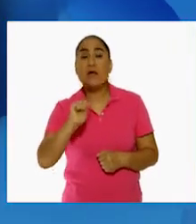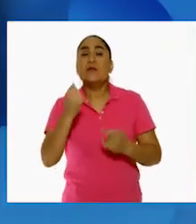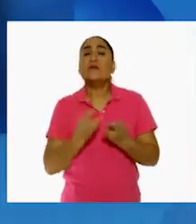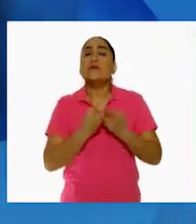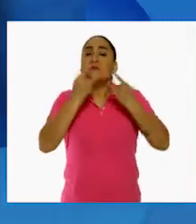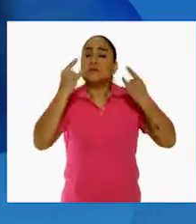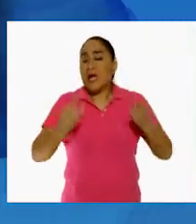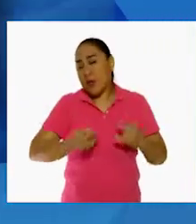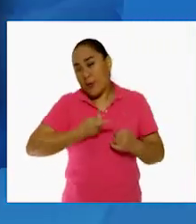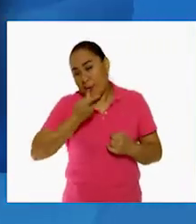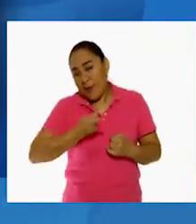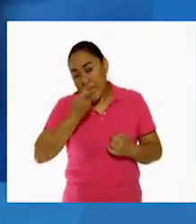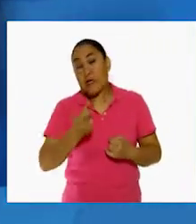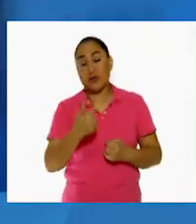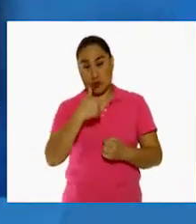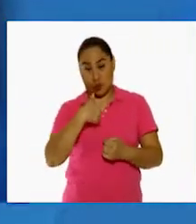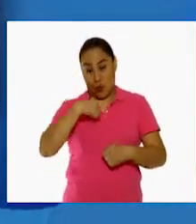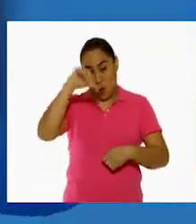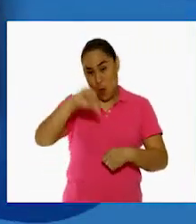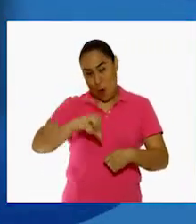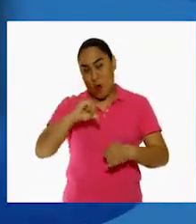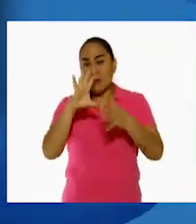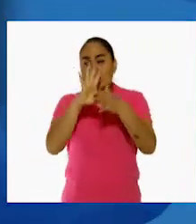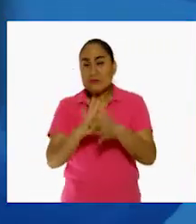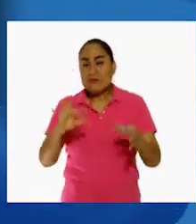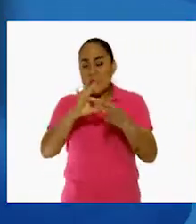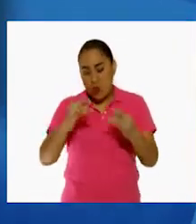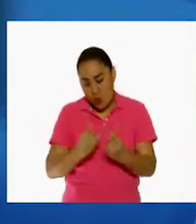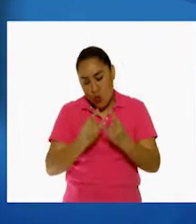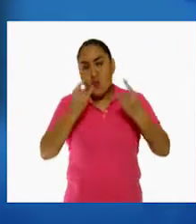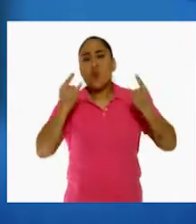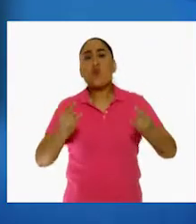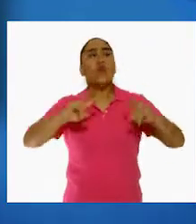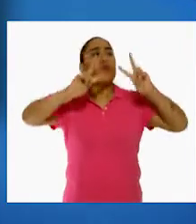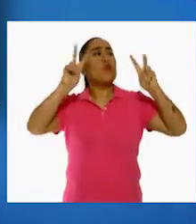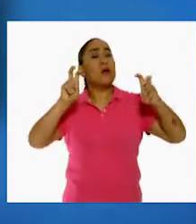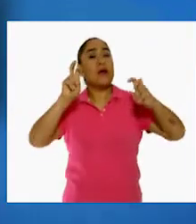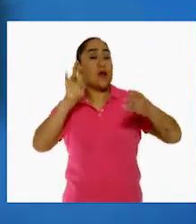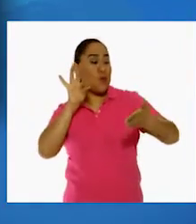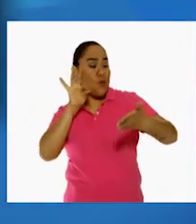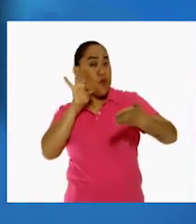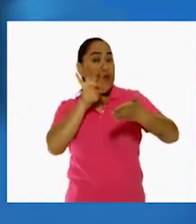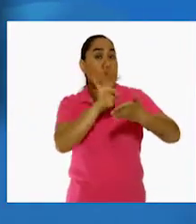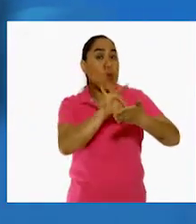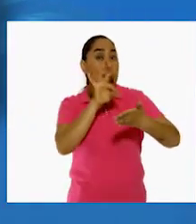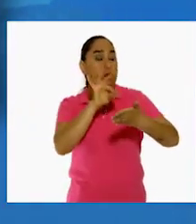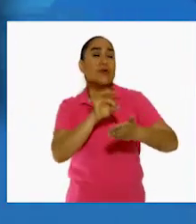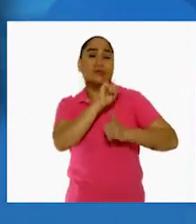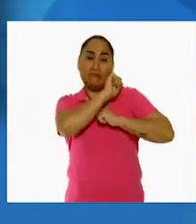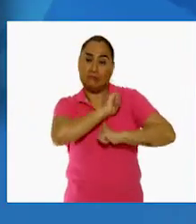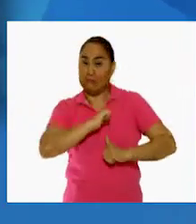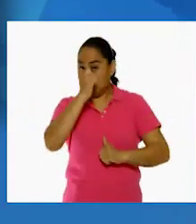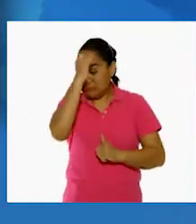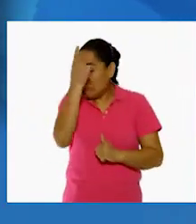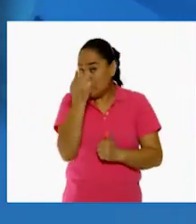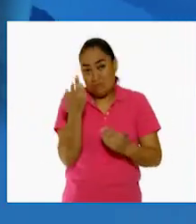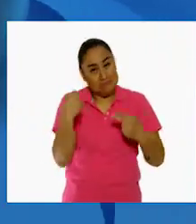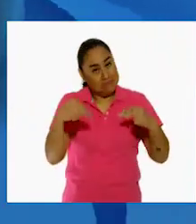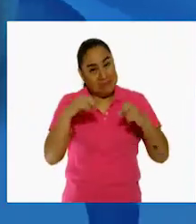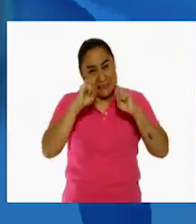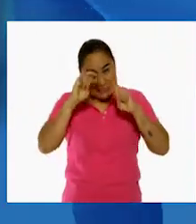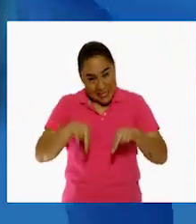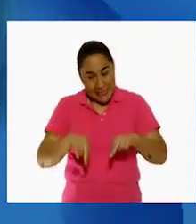oral, y el día de hoy traigo para ustedes el cuento llamado El Punto. Es de autor anónimo. Y dice